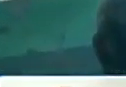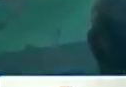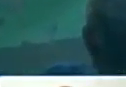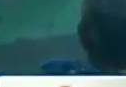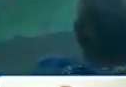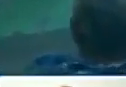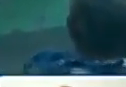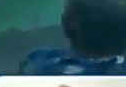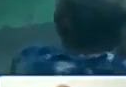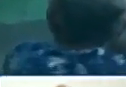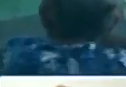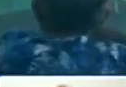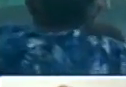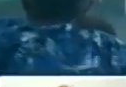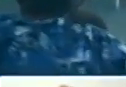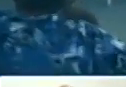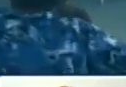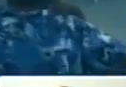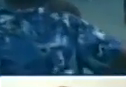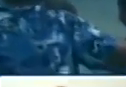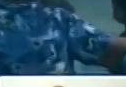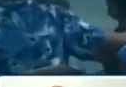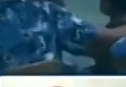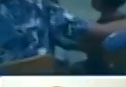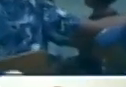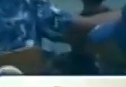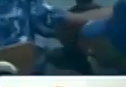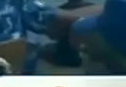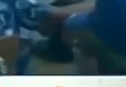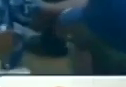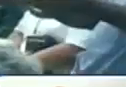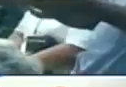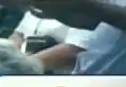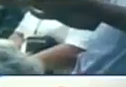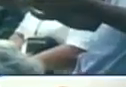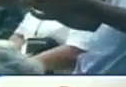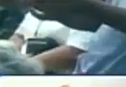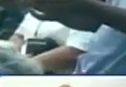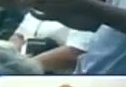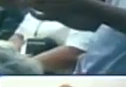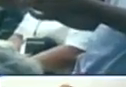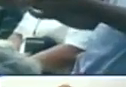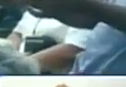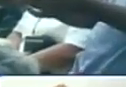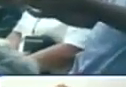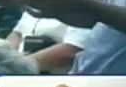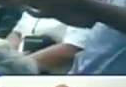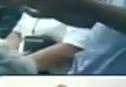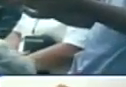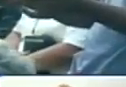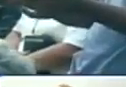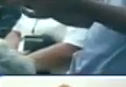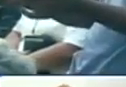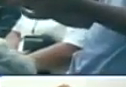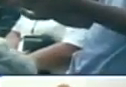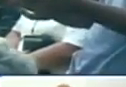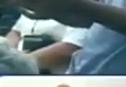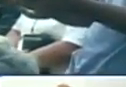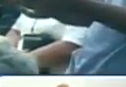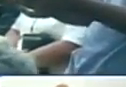los líderes los jefes las jefas y postularon alrededor de 400 mil